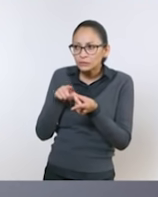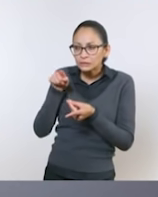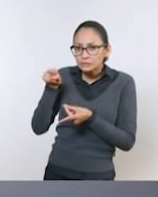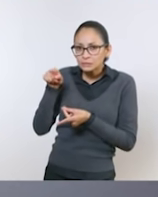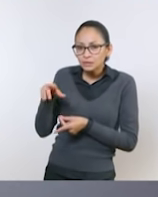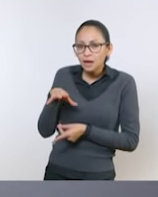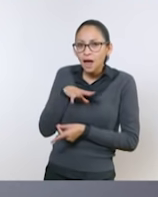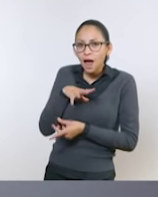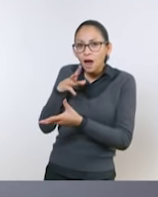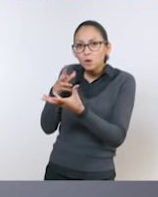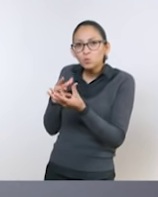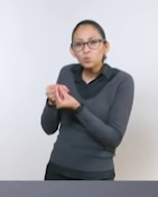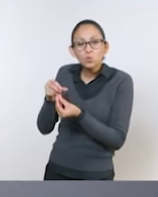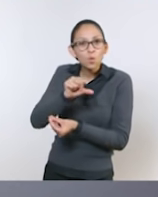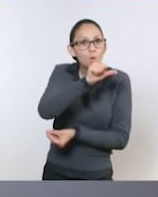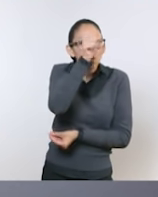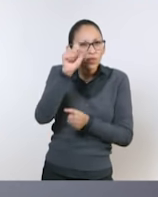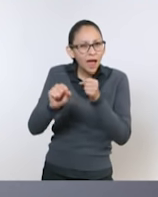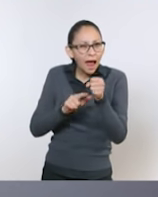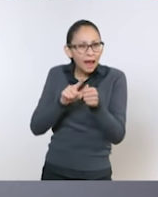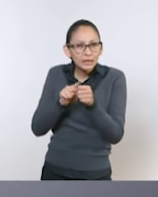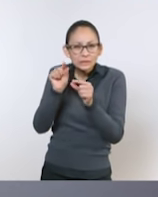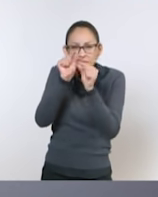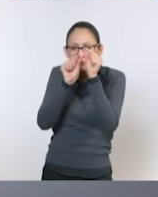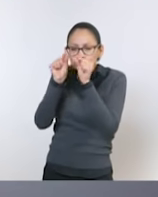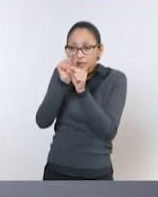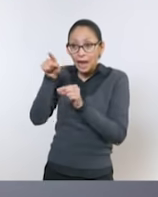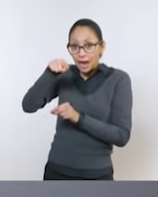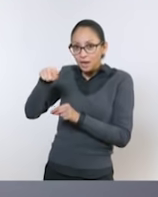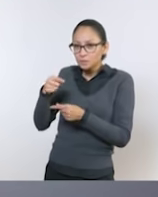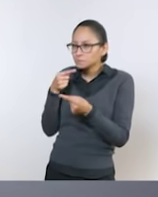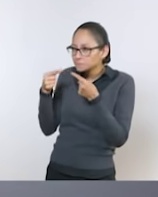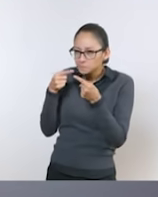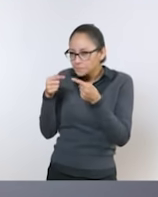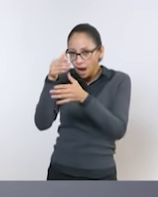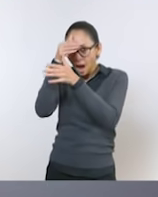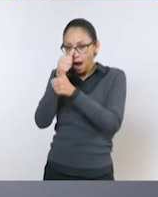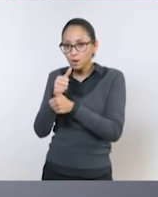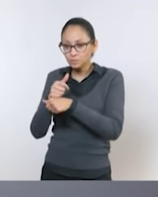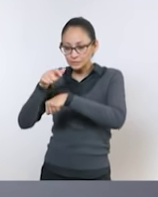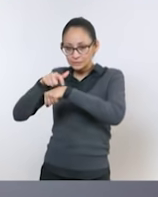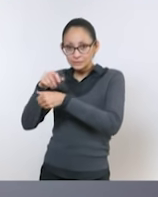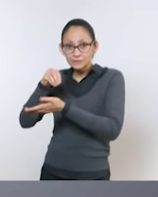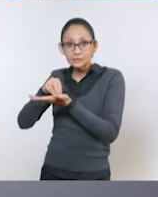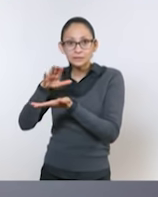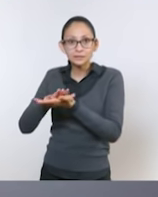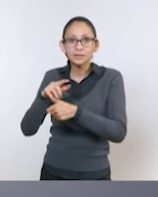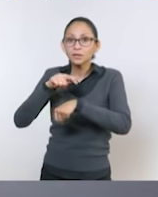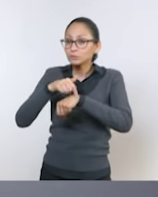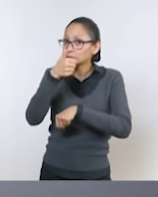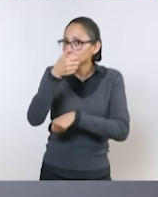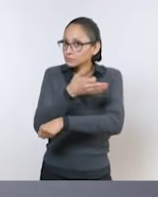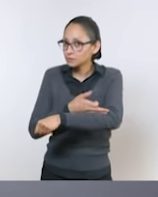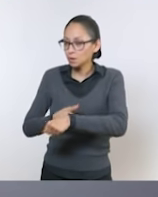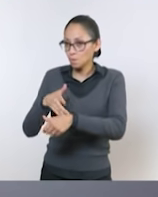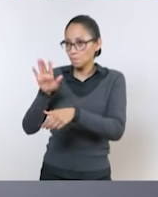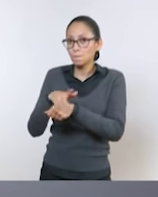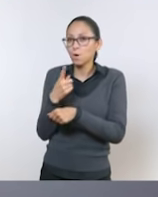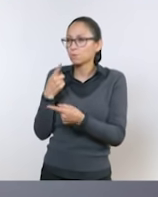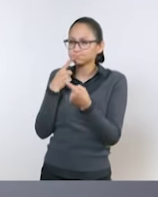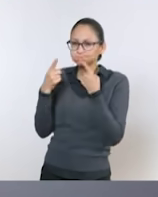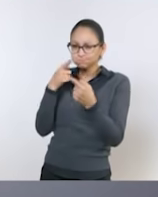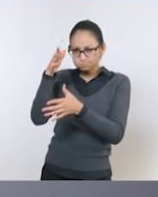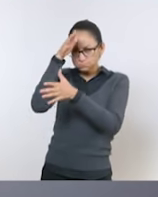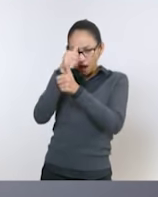¿En dónde se encontraban con los otros microbios que se habían puesto de acuerdo a una cita? Era las 6 de la tarde